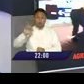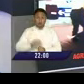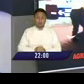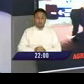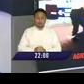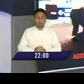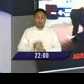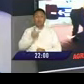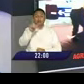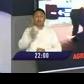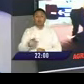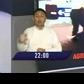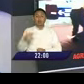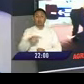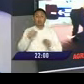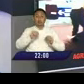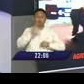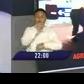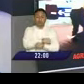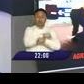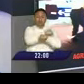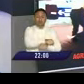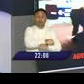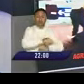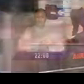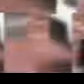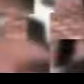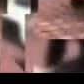Un presunto agresor logró ser detenido.